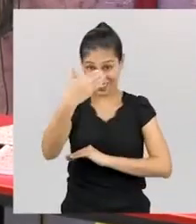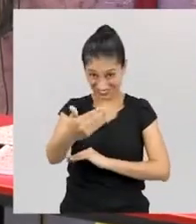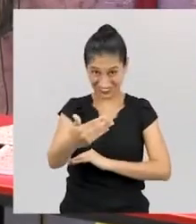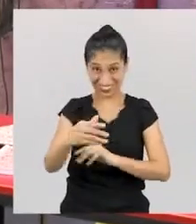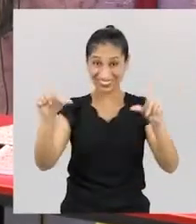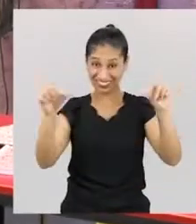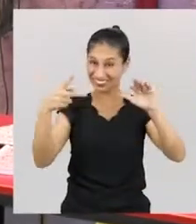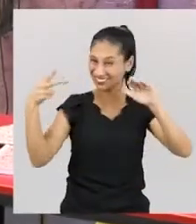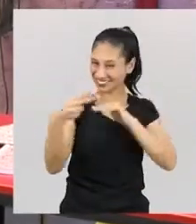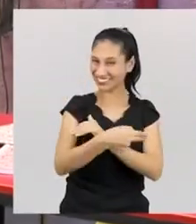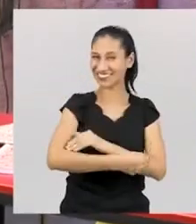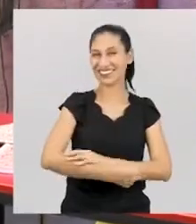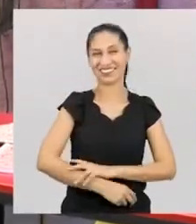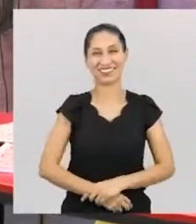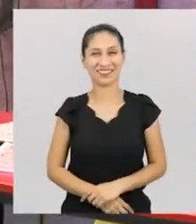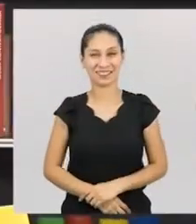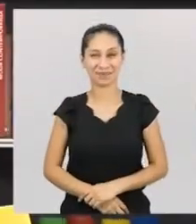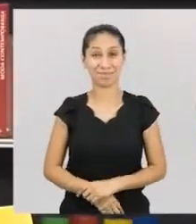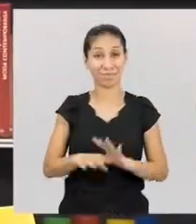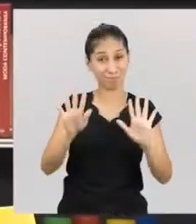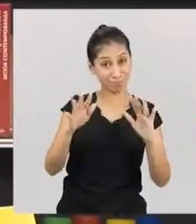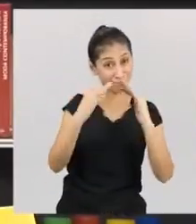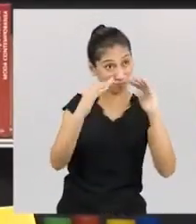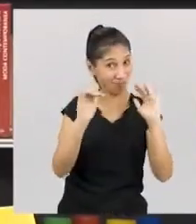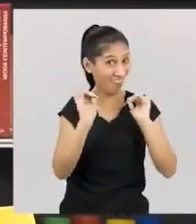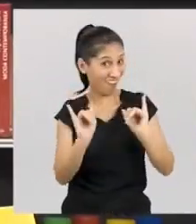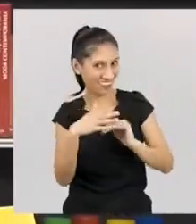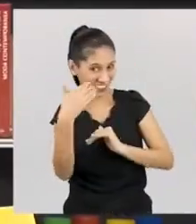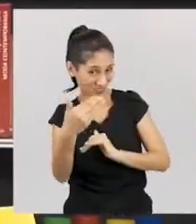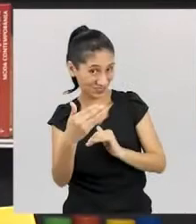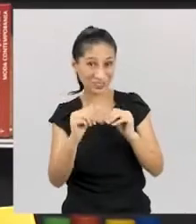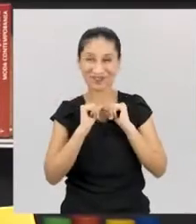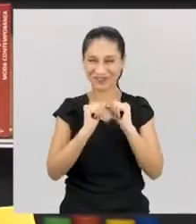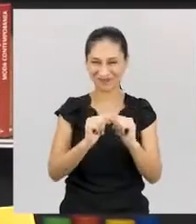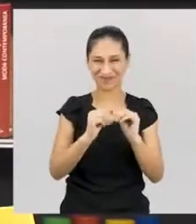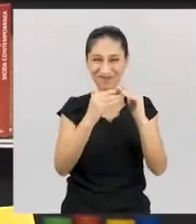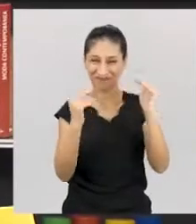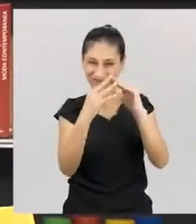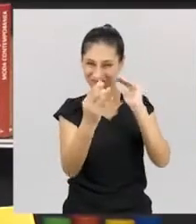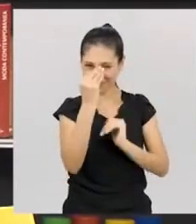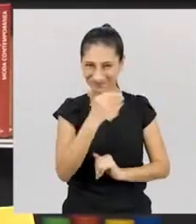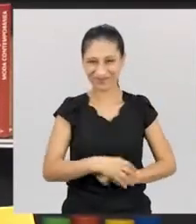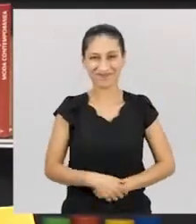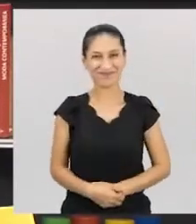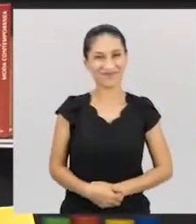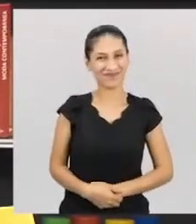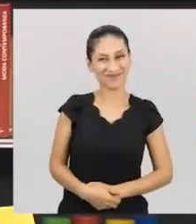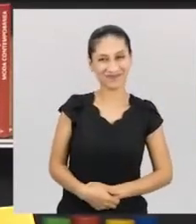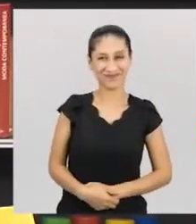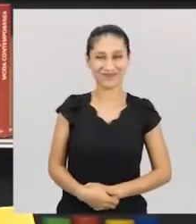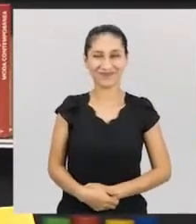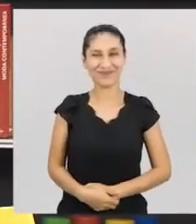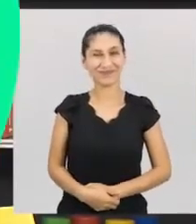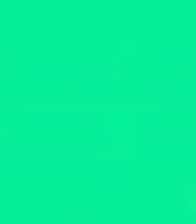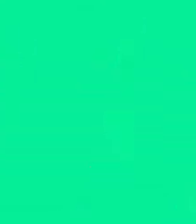Ese misterio lo vamos a resolver después del corte. No se muevan, que ya volvemos con la pre Aprendo en Casa.